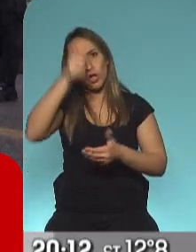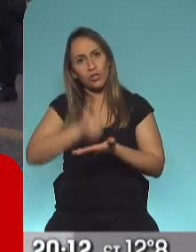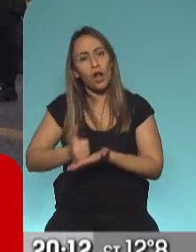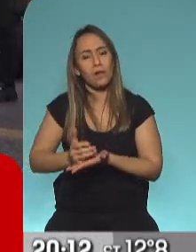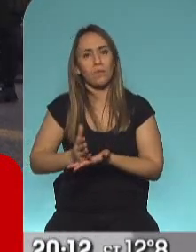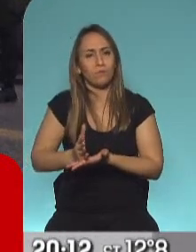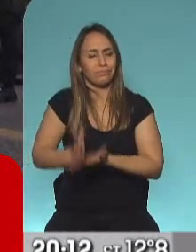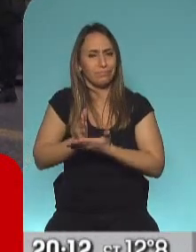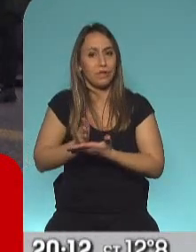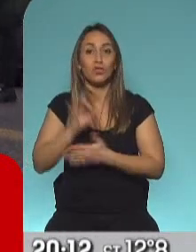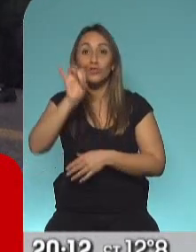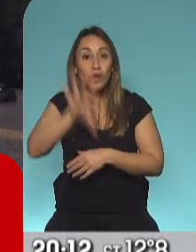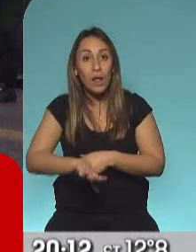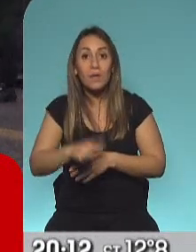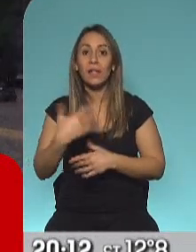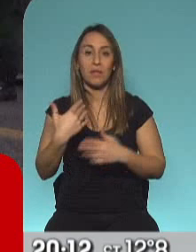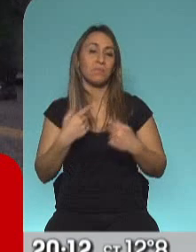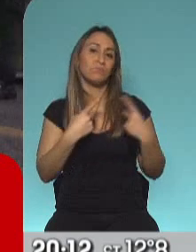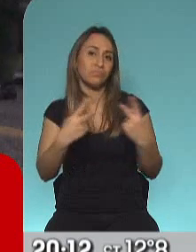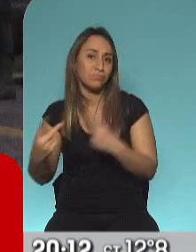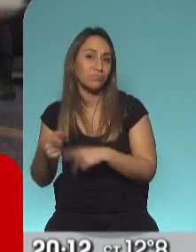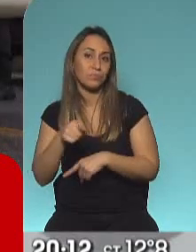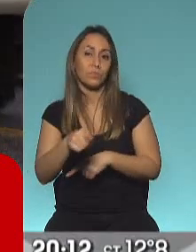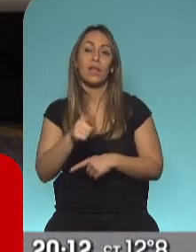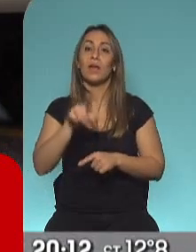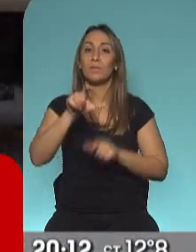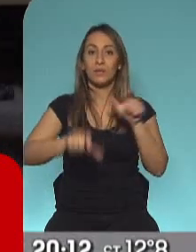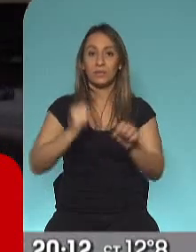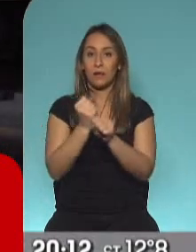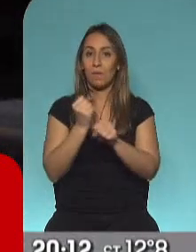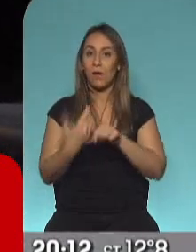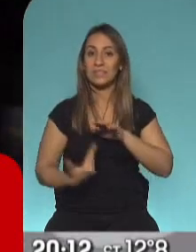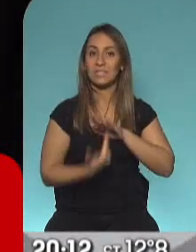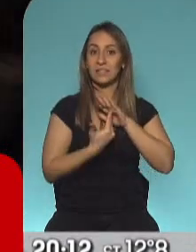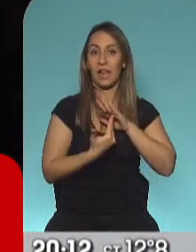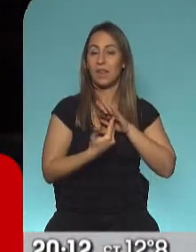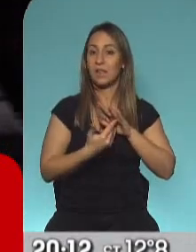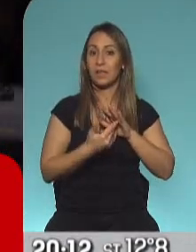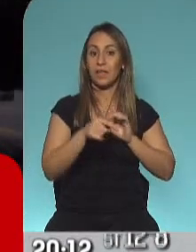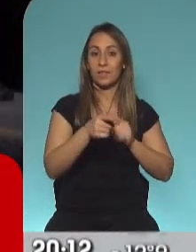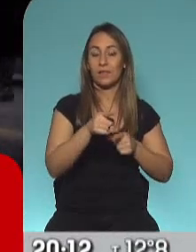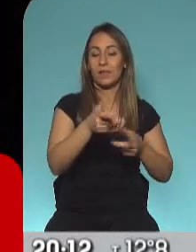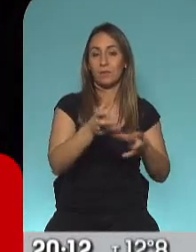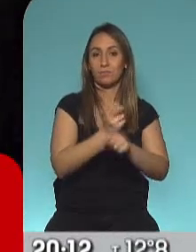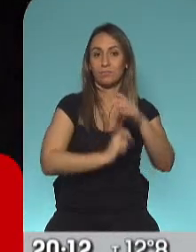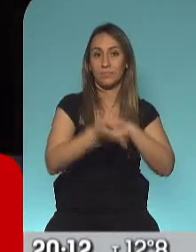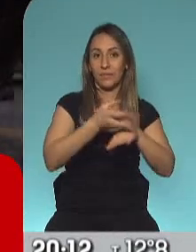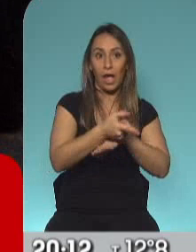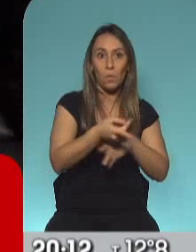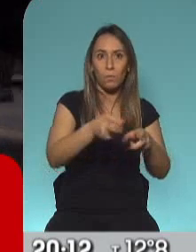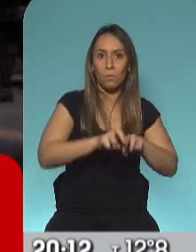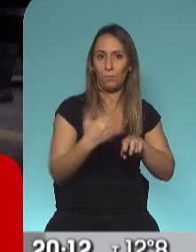poder transitar en los medios de transporte los trabajadores esenciales. Exacto. Y lo que se quiere hacer es esto, desalentar y también de algún